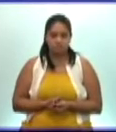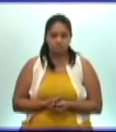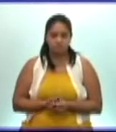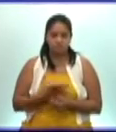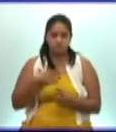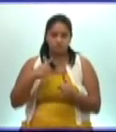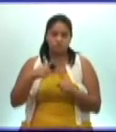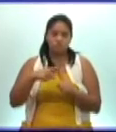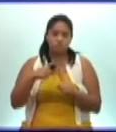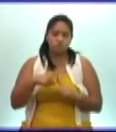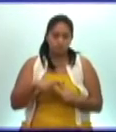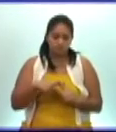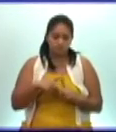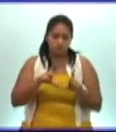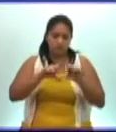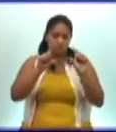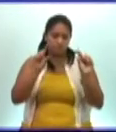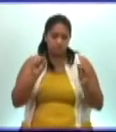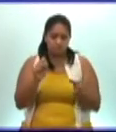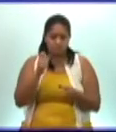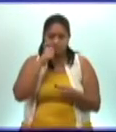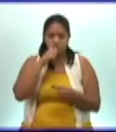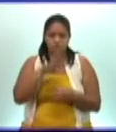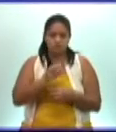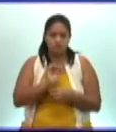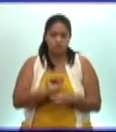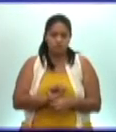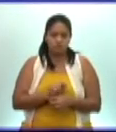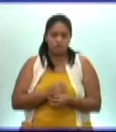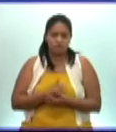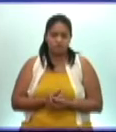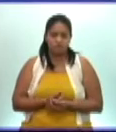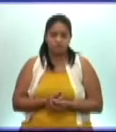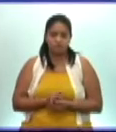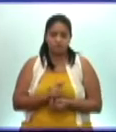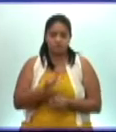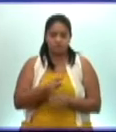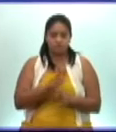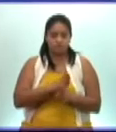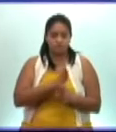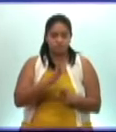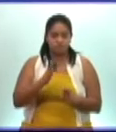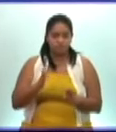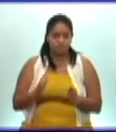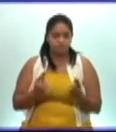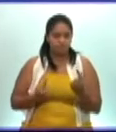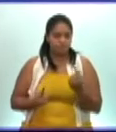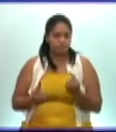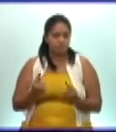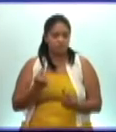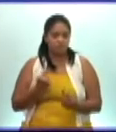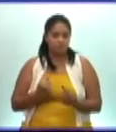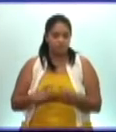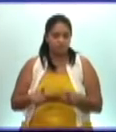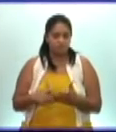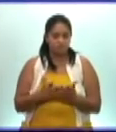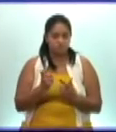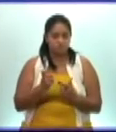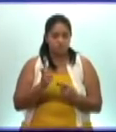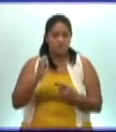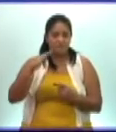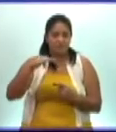teorías en cuanto a su naturaleza. En este caso, a partir de algunos fenómenos que cumplen las